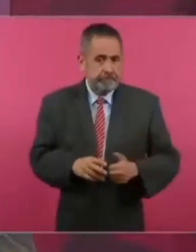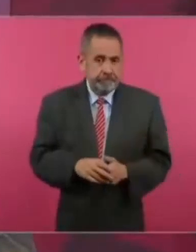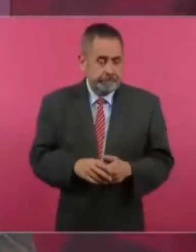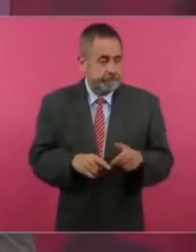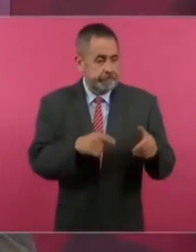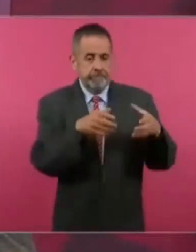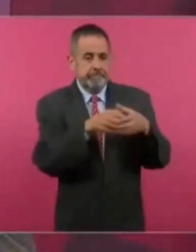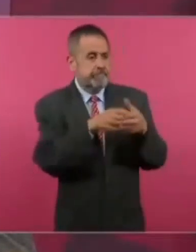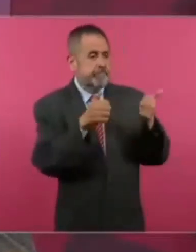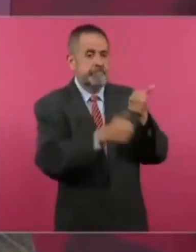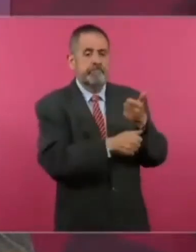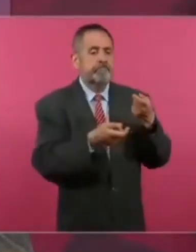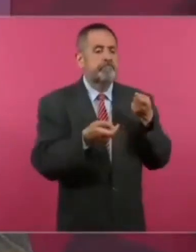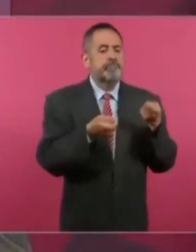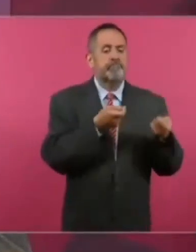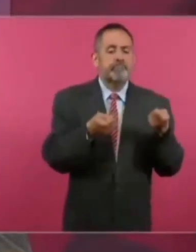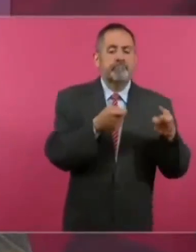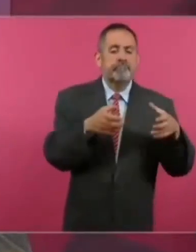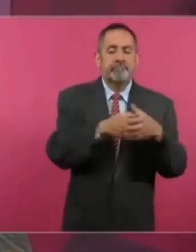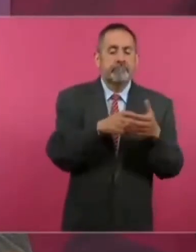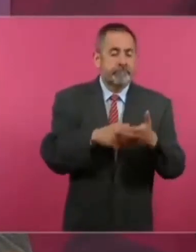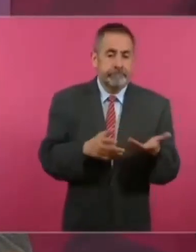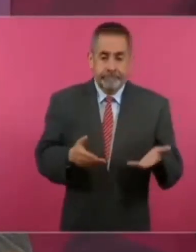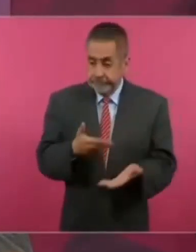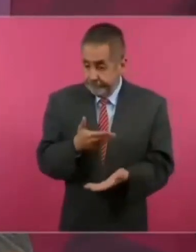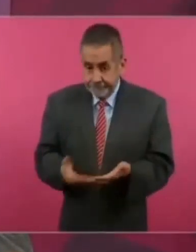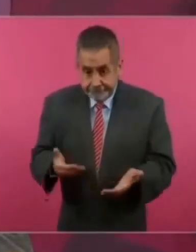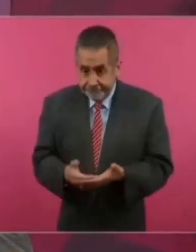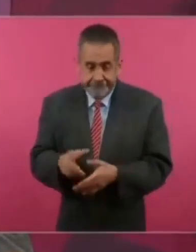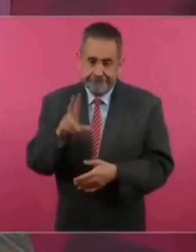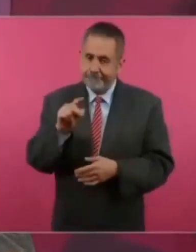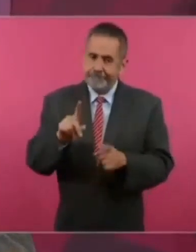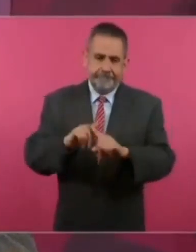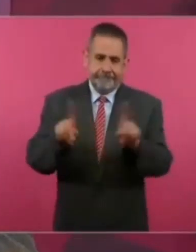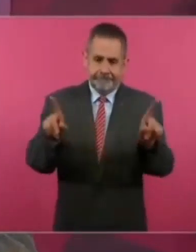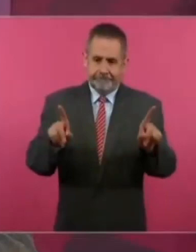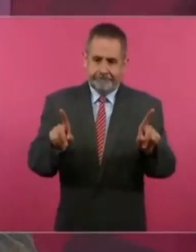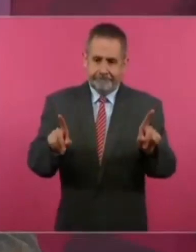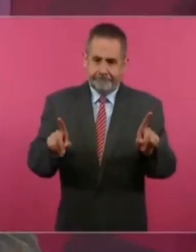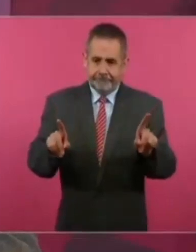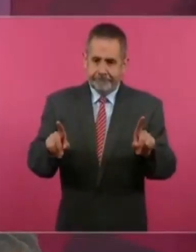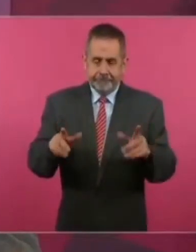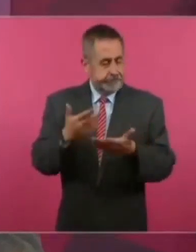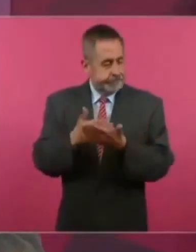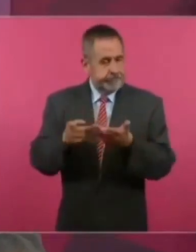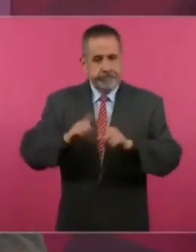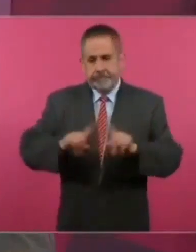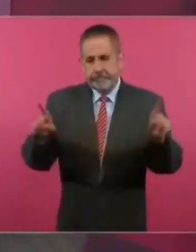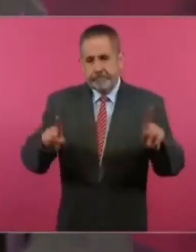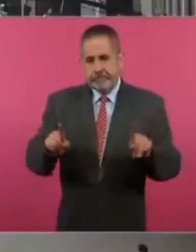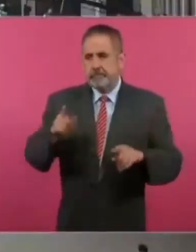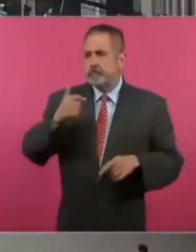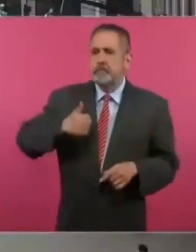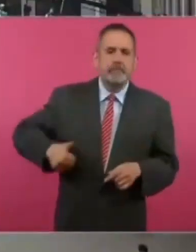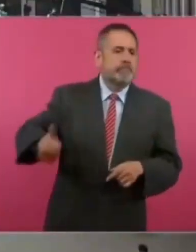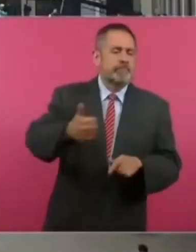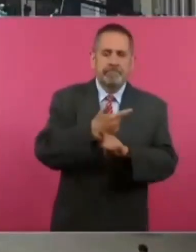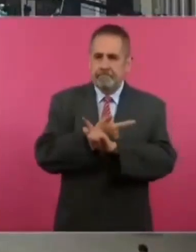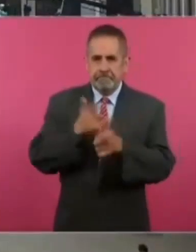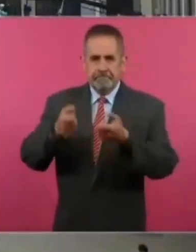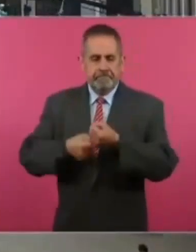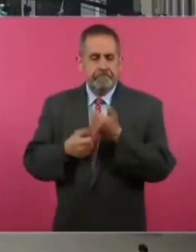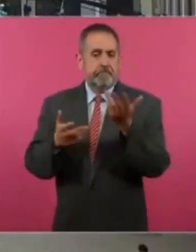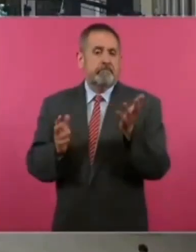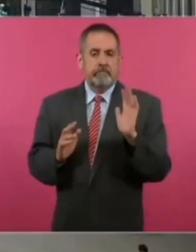al régimen. Ahora no. Ahora hay libertades plenas